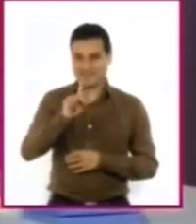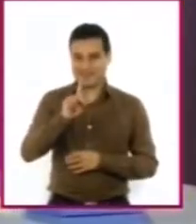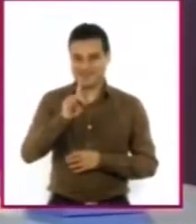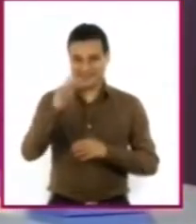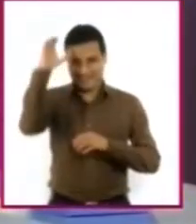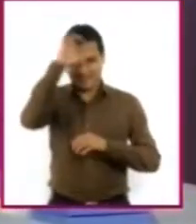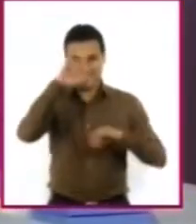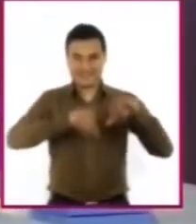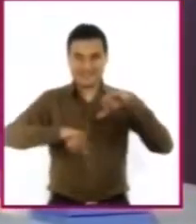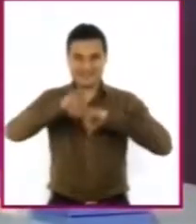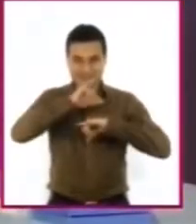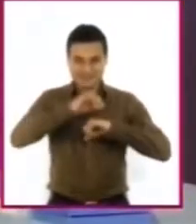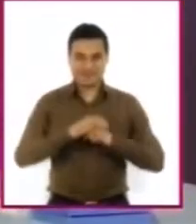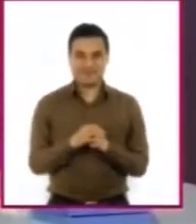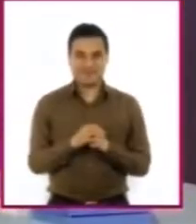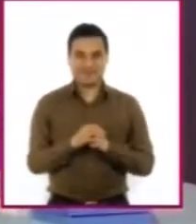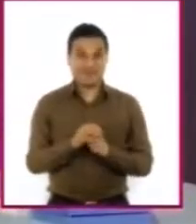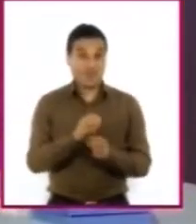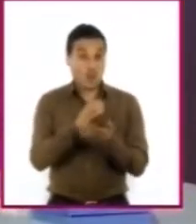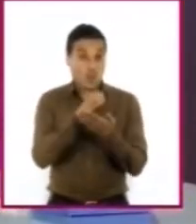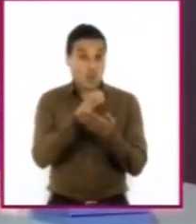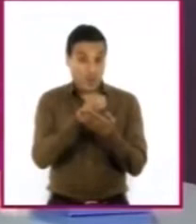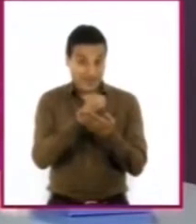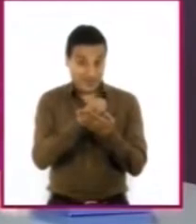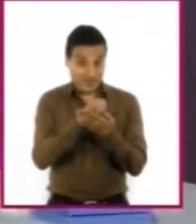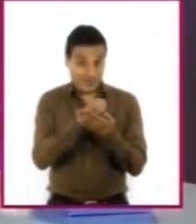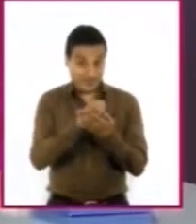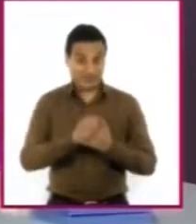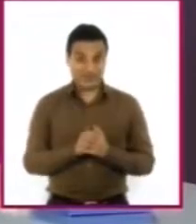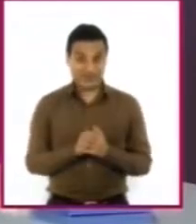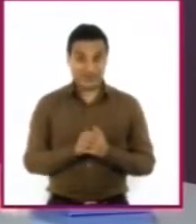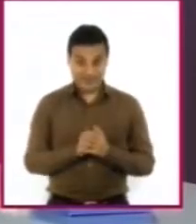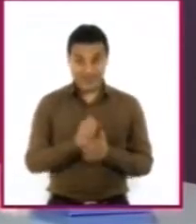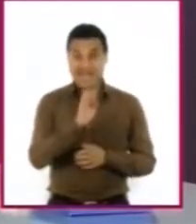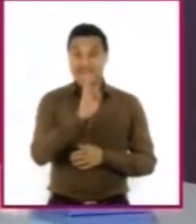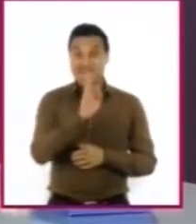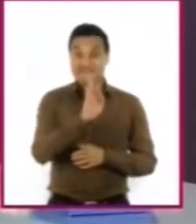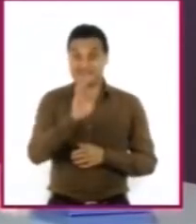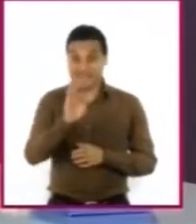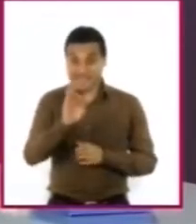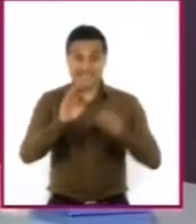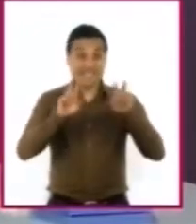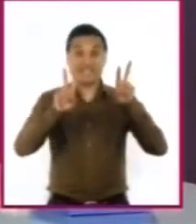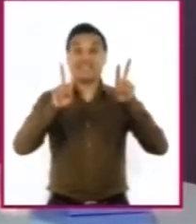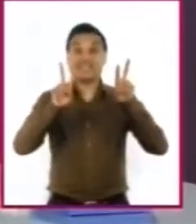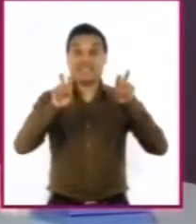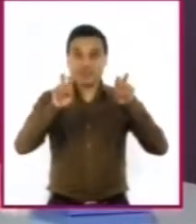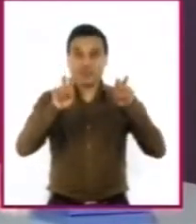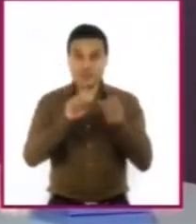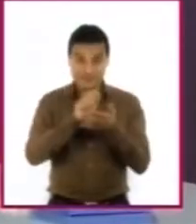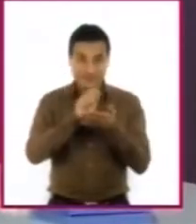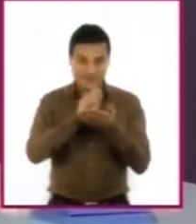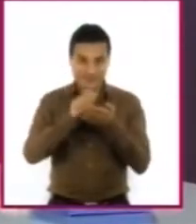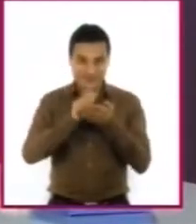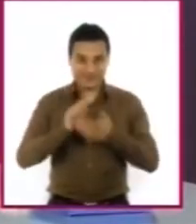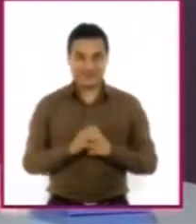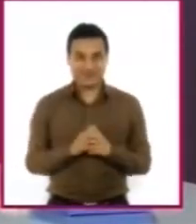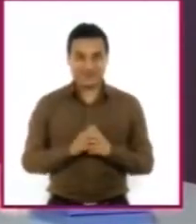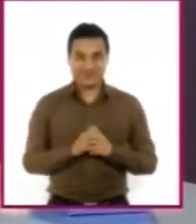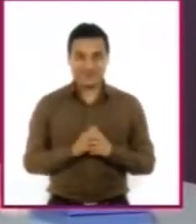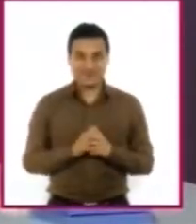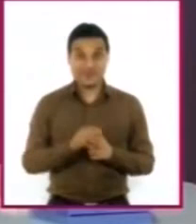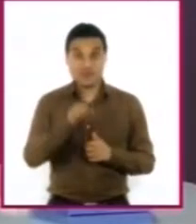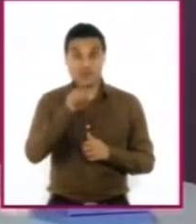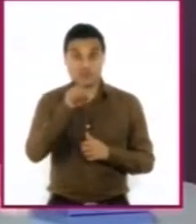Químicas, tu cuaderno de notas de la asignatura con la fecha y el título de nuestra sesión. Si tienes una